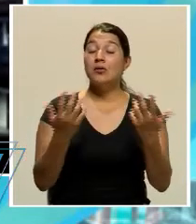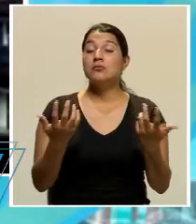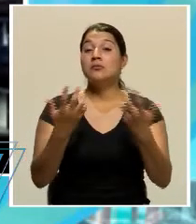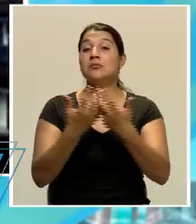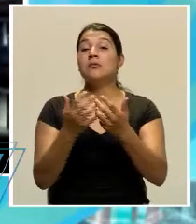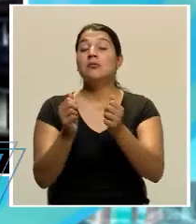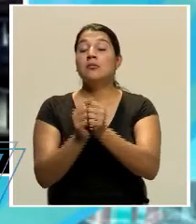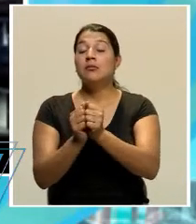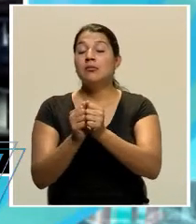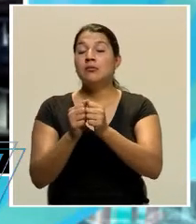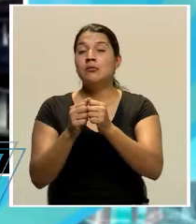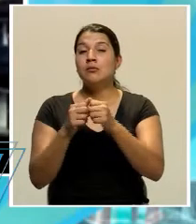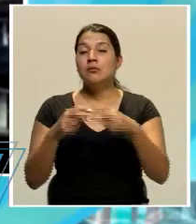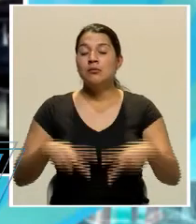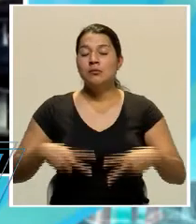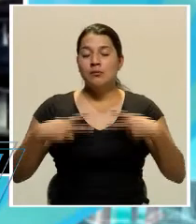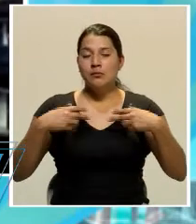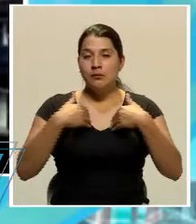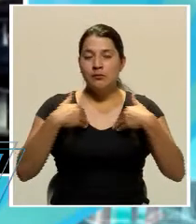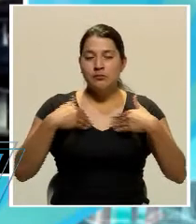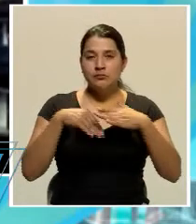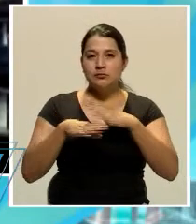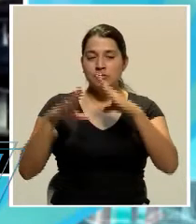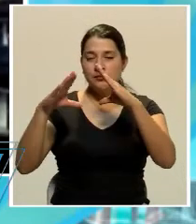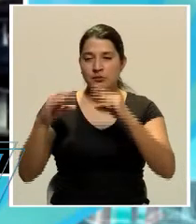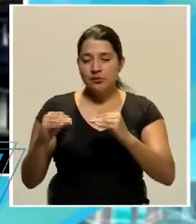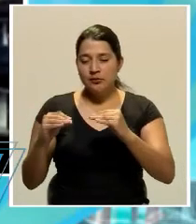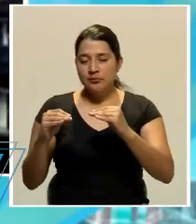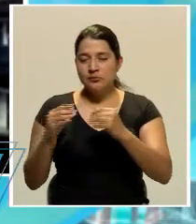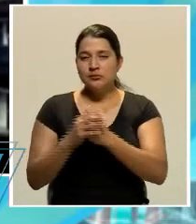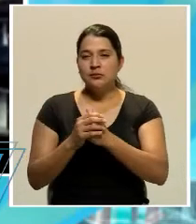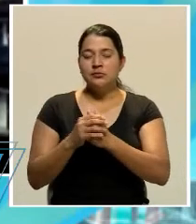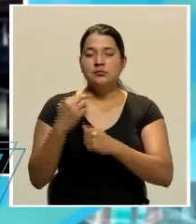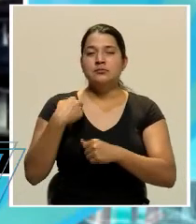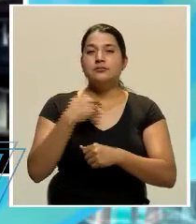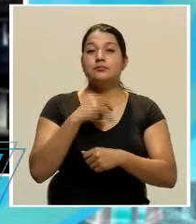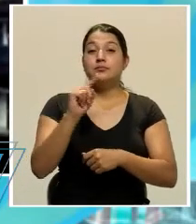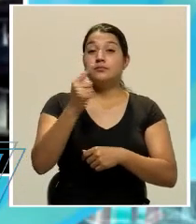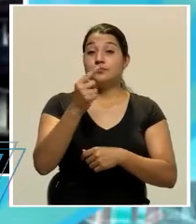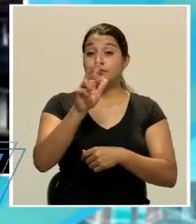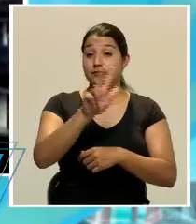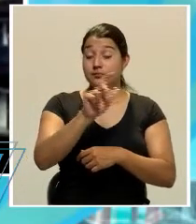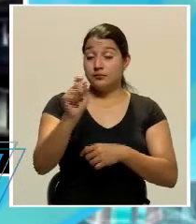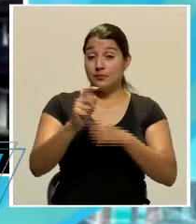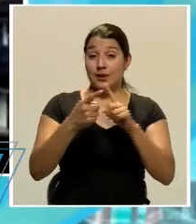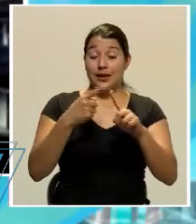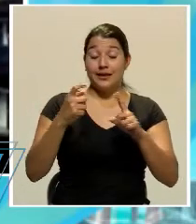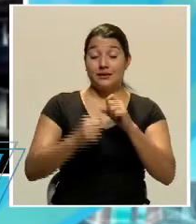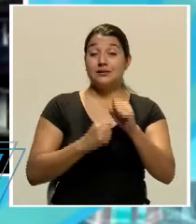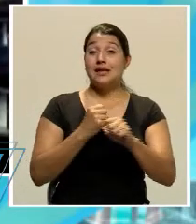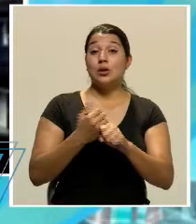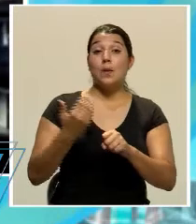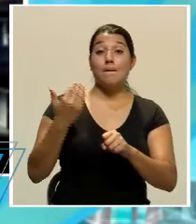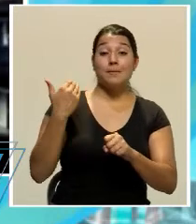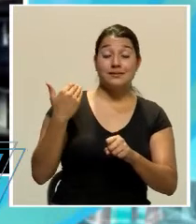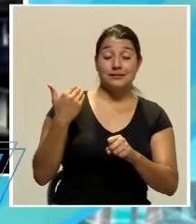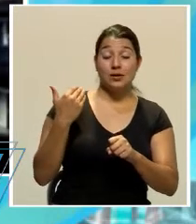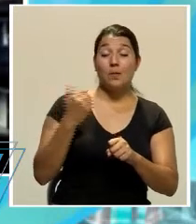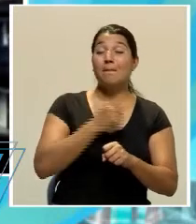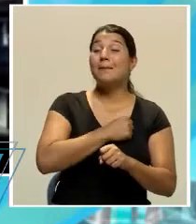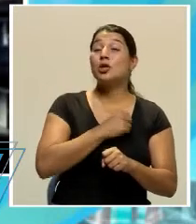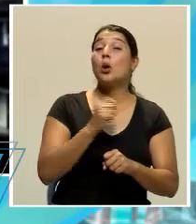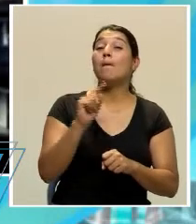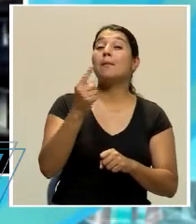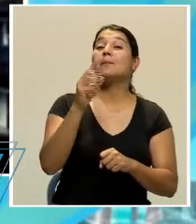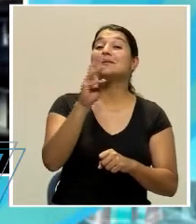fauna nocturna. Hicimos en el primer semestre, desde el año pasado, y el primer semestre